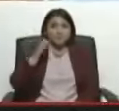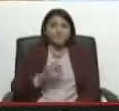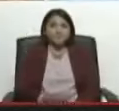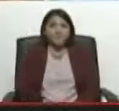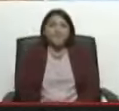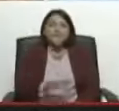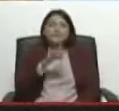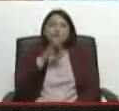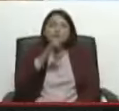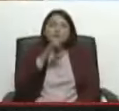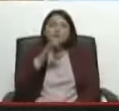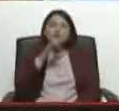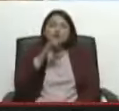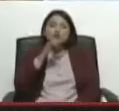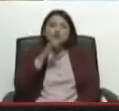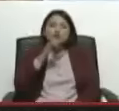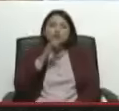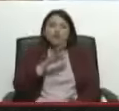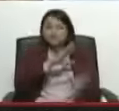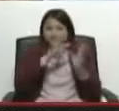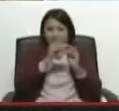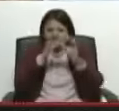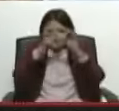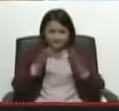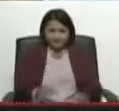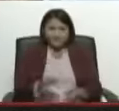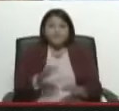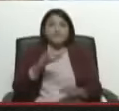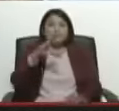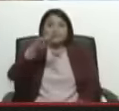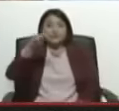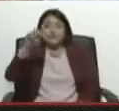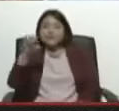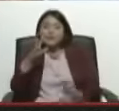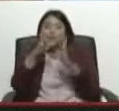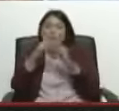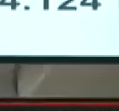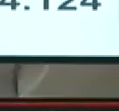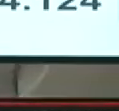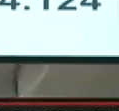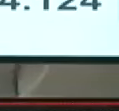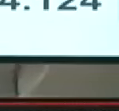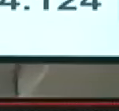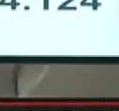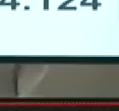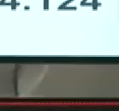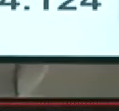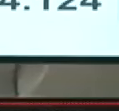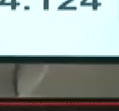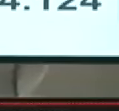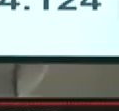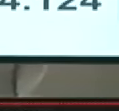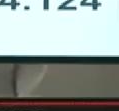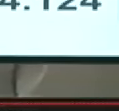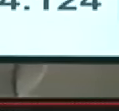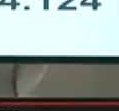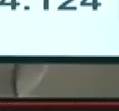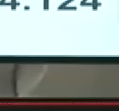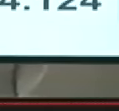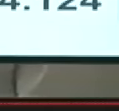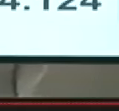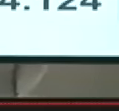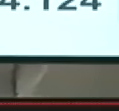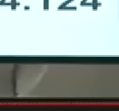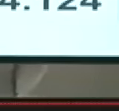Datos definitivos del corte del registro electoral. Total de electores al